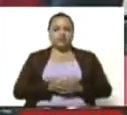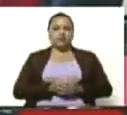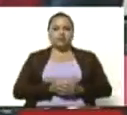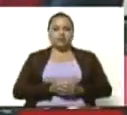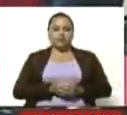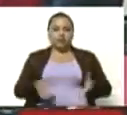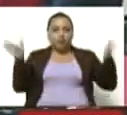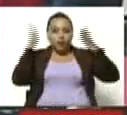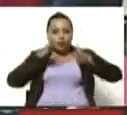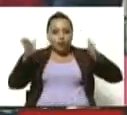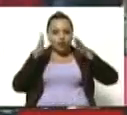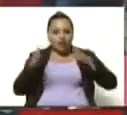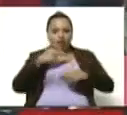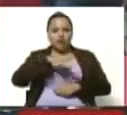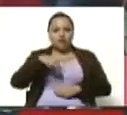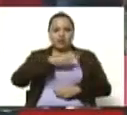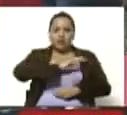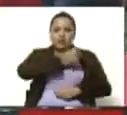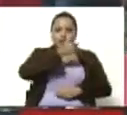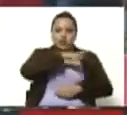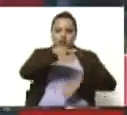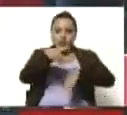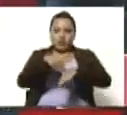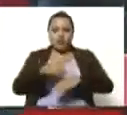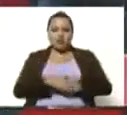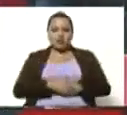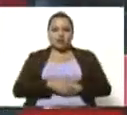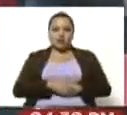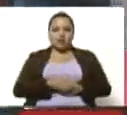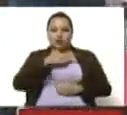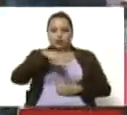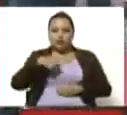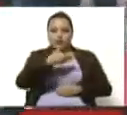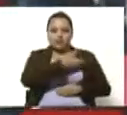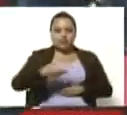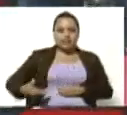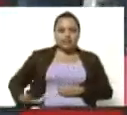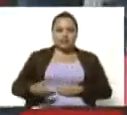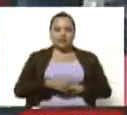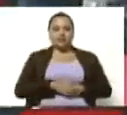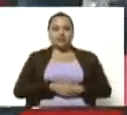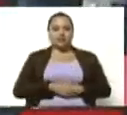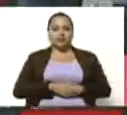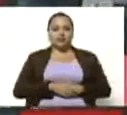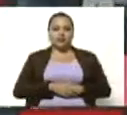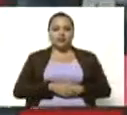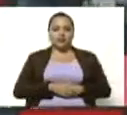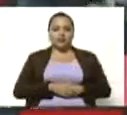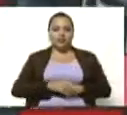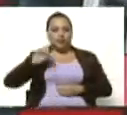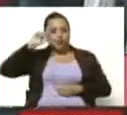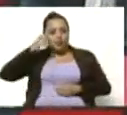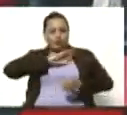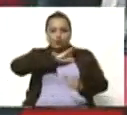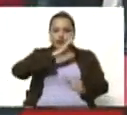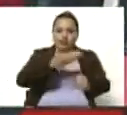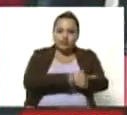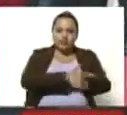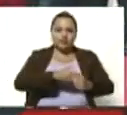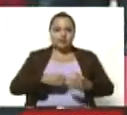orientada por nuestra dirección nacional y por nuestro presidente obrero en función del fortalecimiento